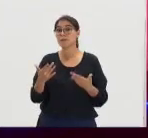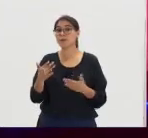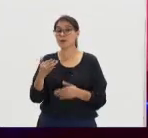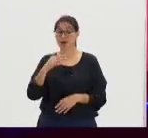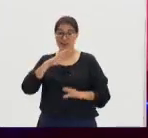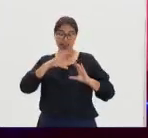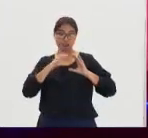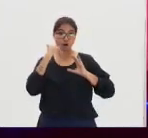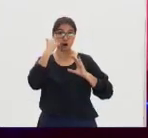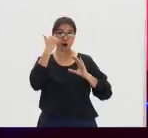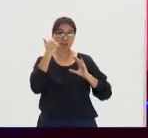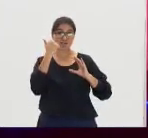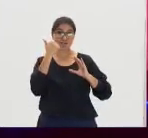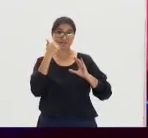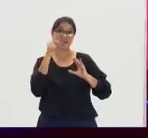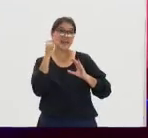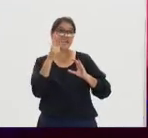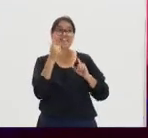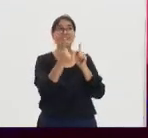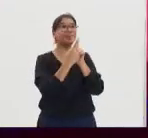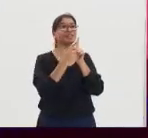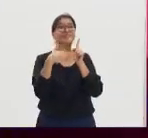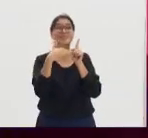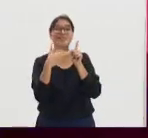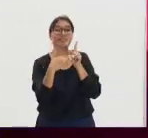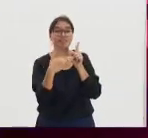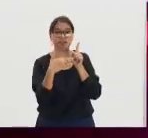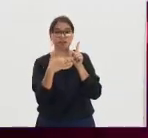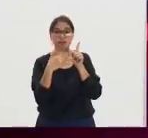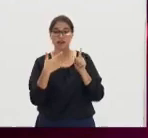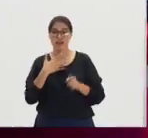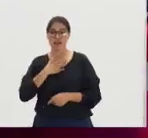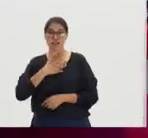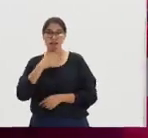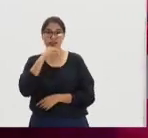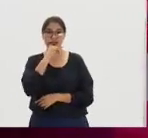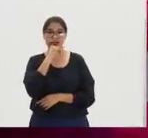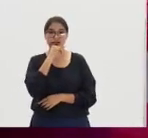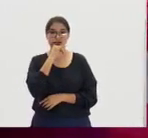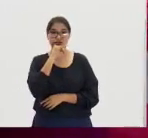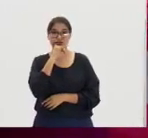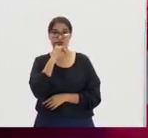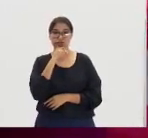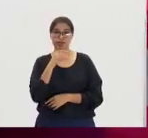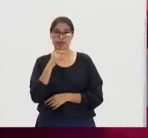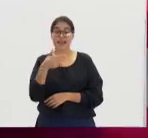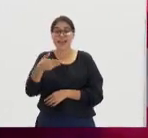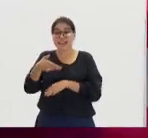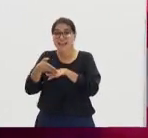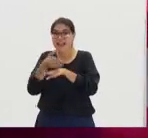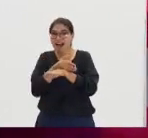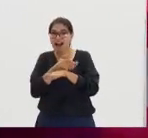Ya uno de viejo. Mire, hermano, usted se da cuenta que está viejo cuando antes de dormir ya pide un té.